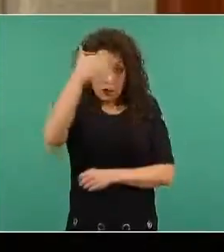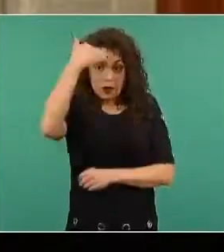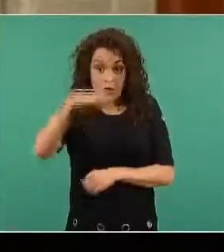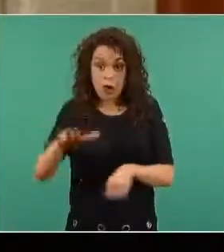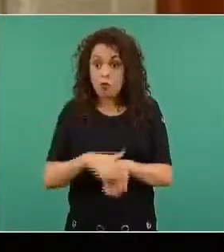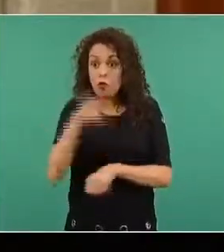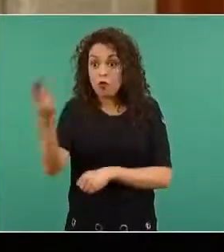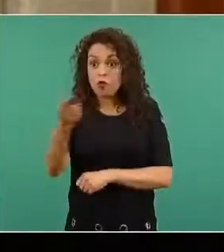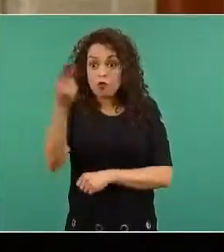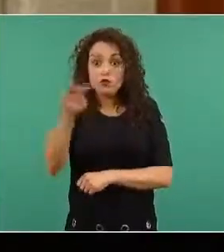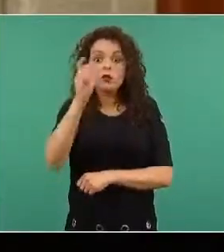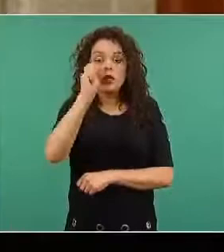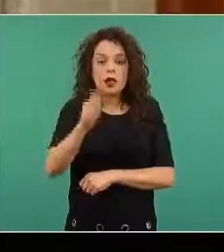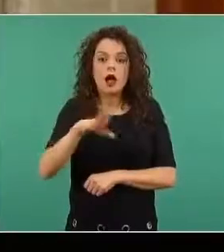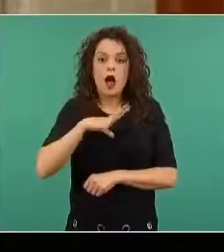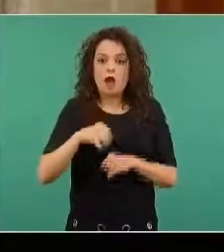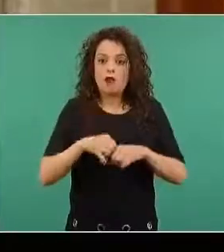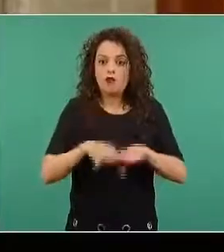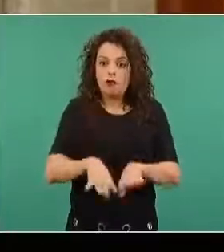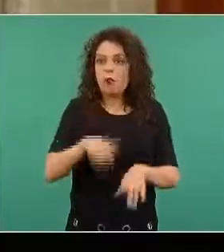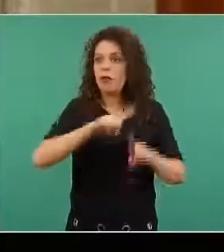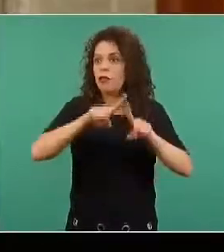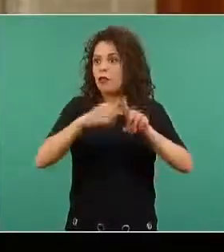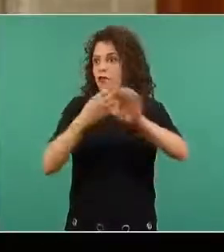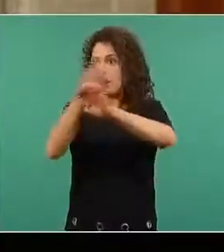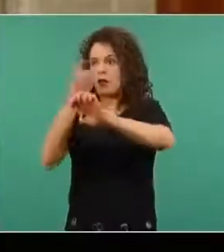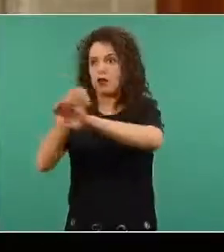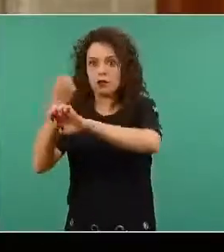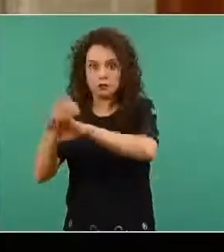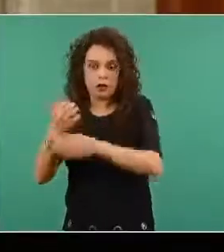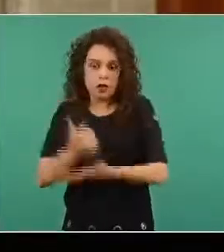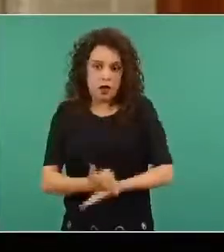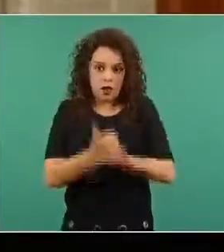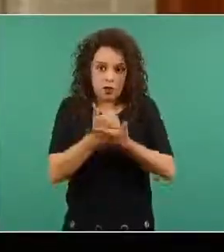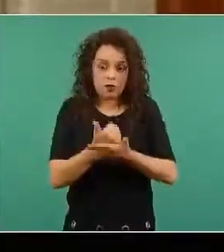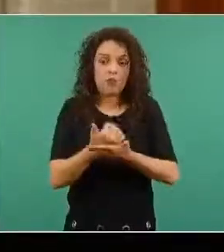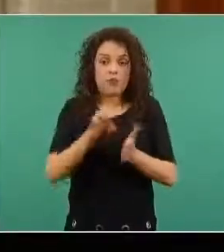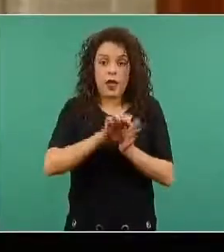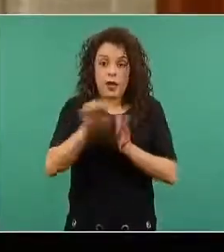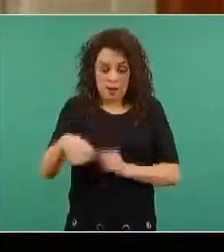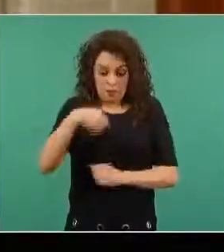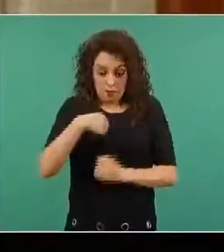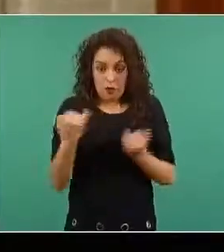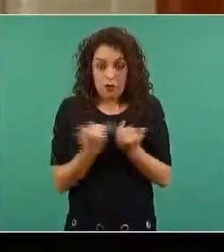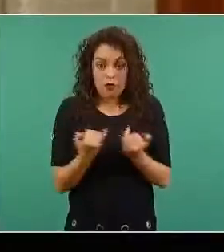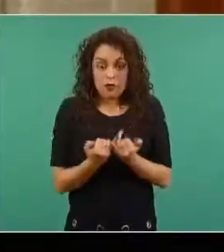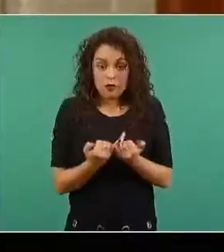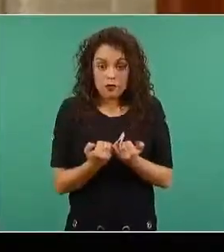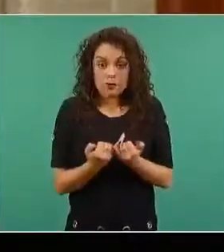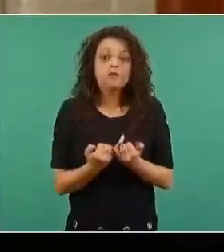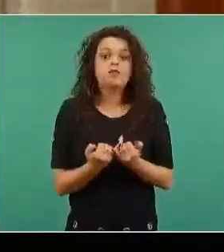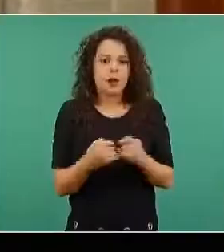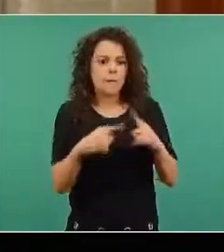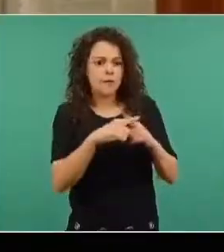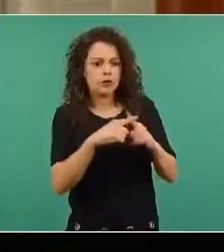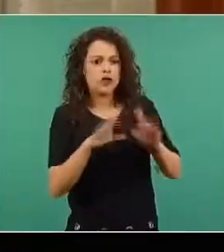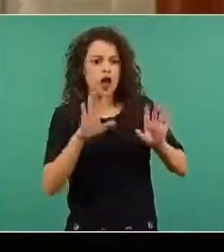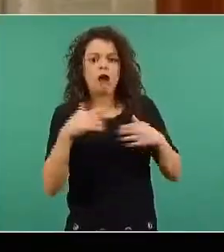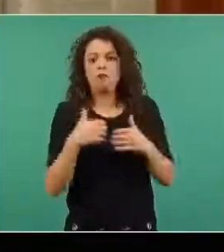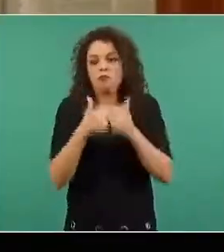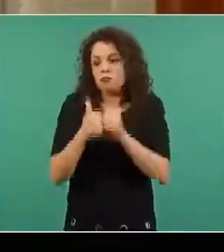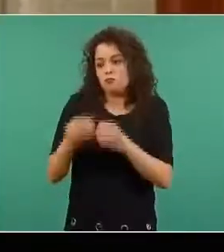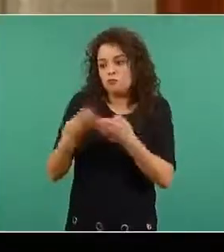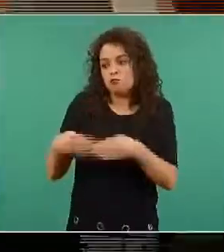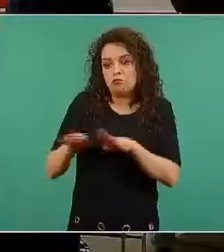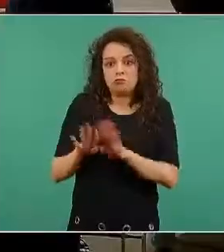de la información de las entidades, y si todo este tipo de casos, que en el mío personal, pues quedé ahí como, pues positivo, me quedé en mi casa,